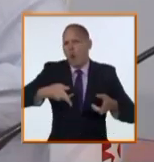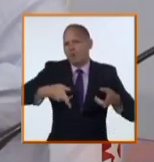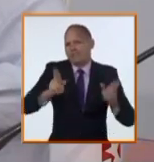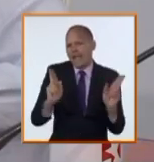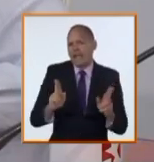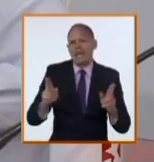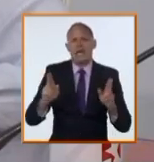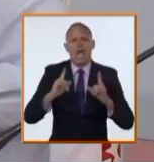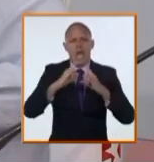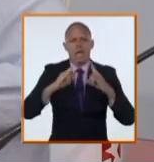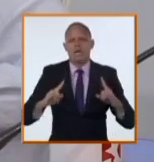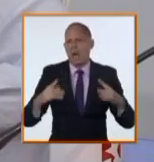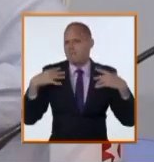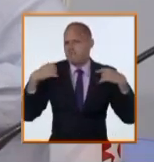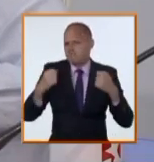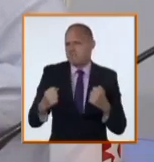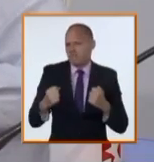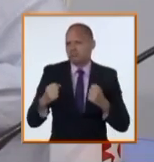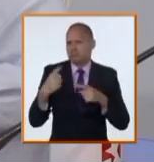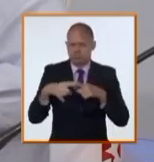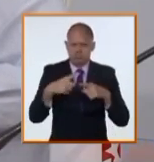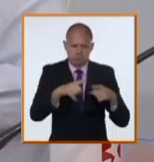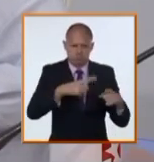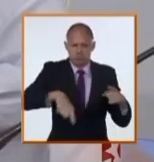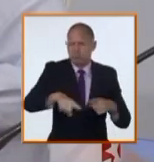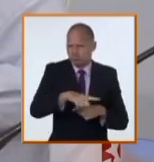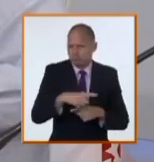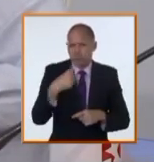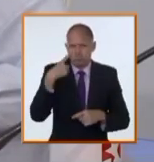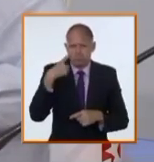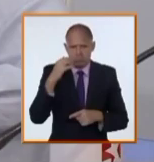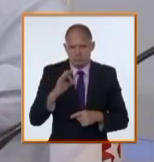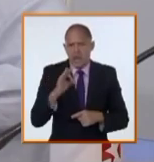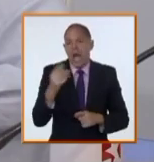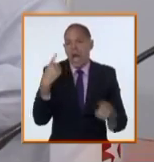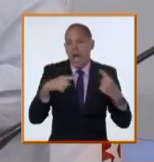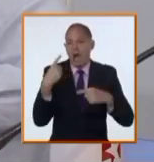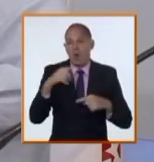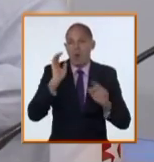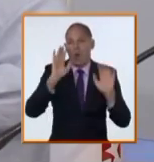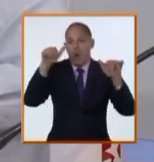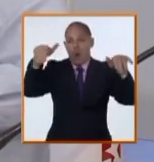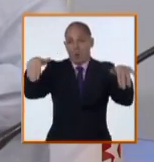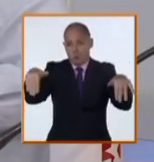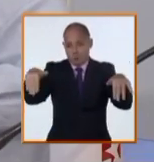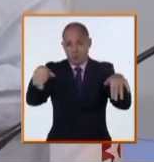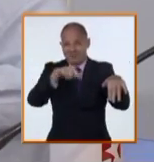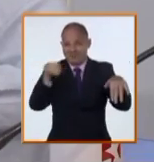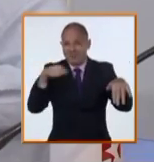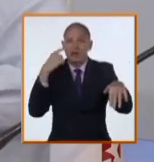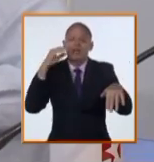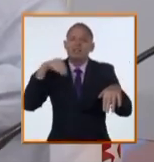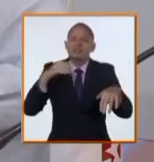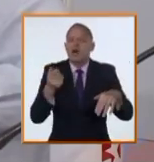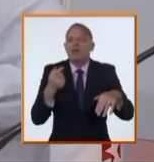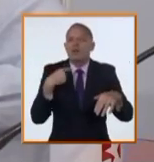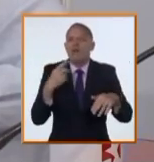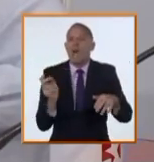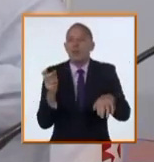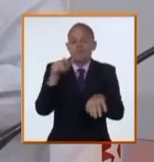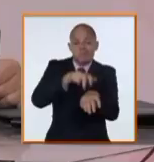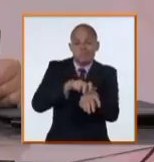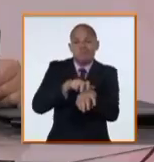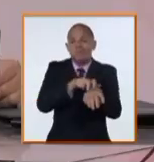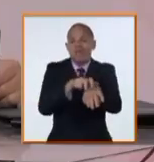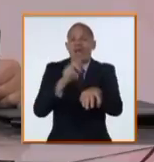adicionales de circuitos de recorrido hasta la vuelta a Cuba se estuvo intencionando que son productos turísticos que realmente tienen